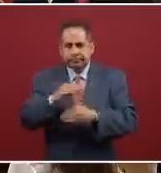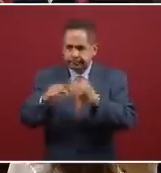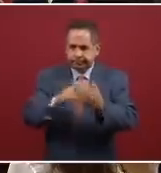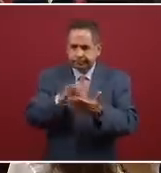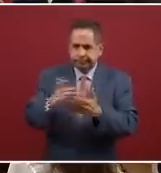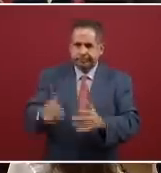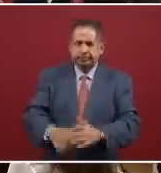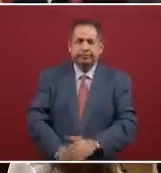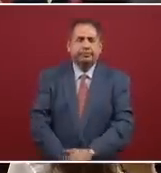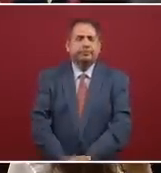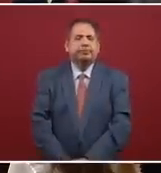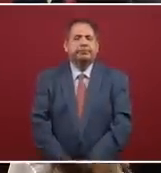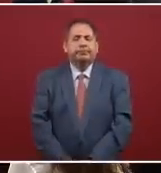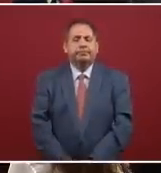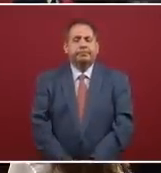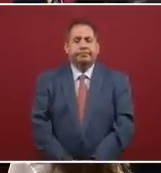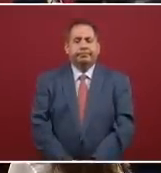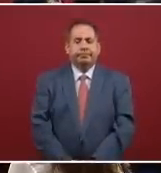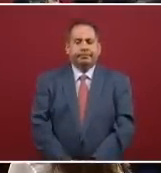excepto